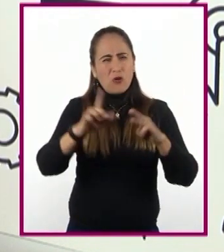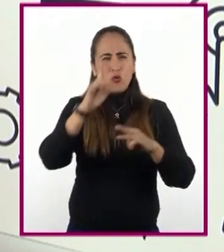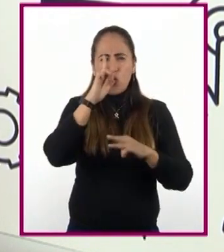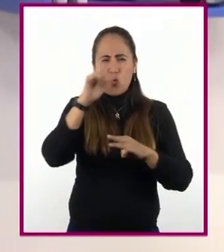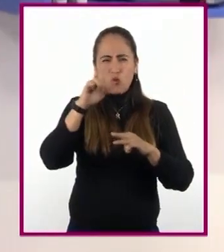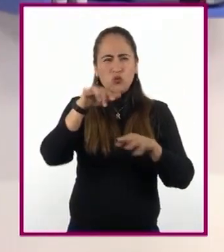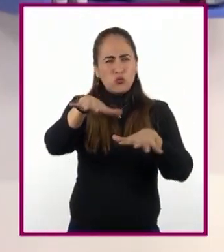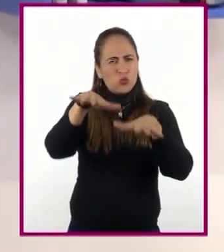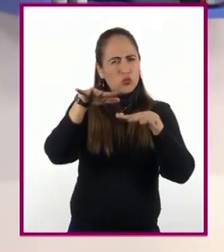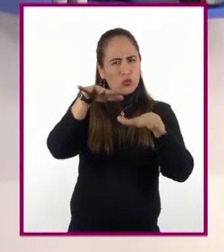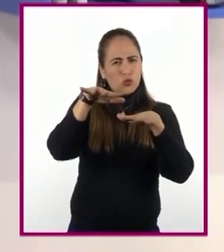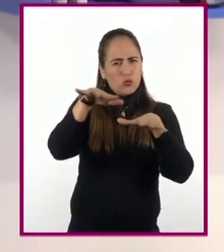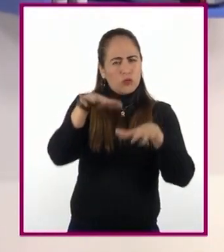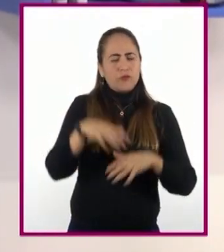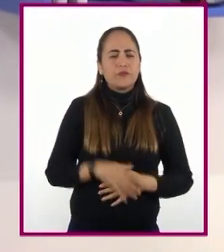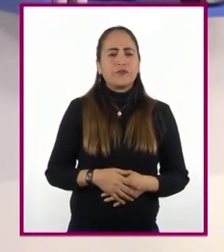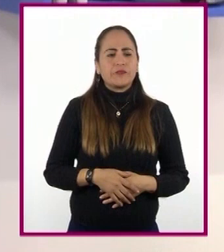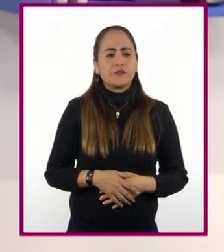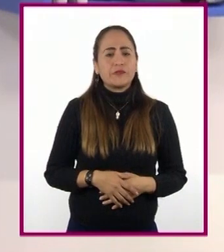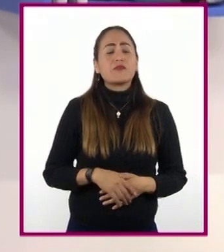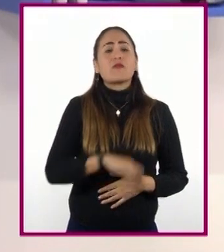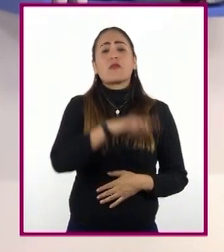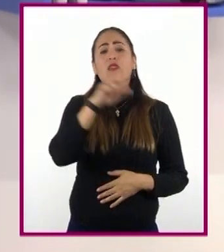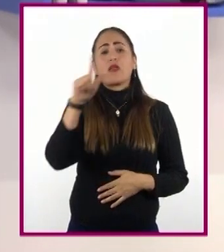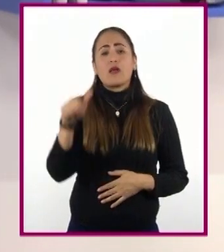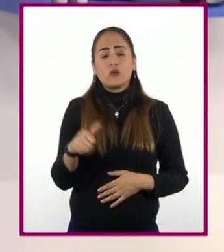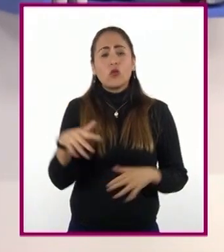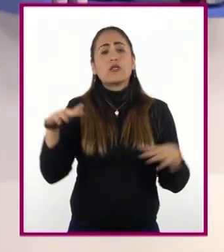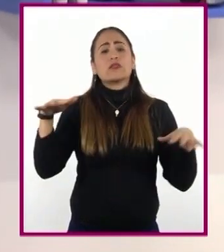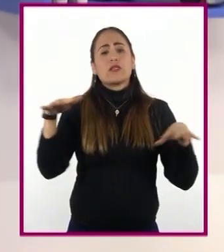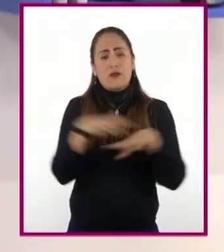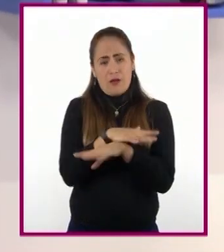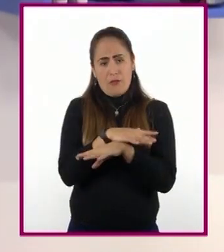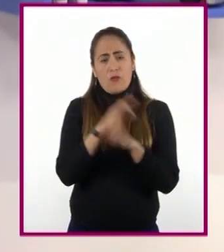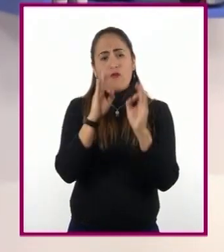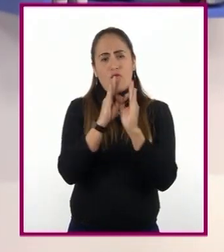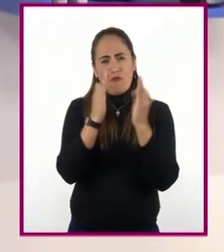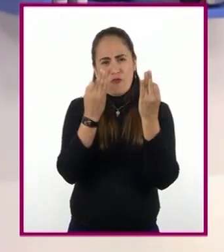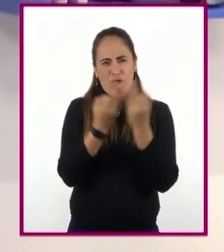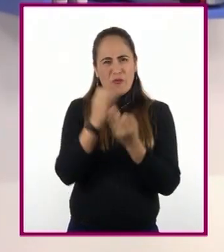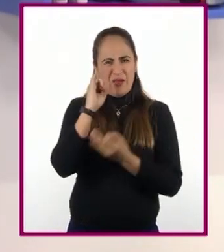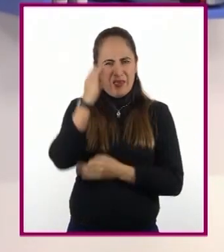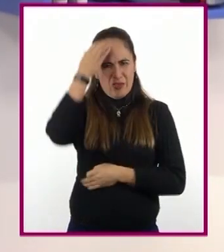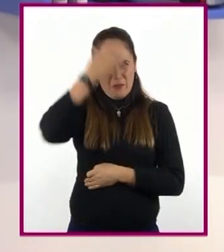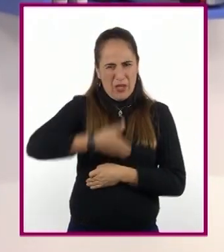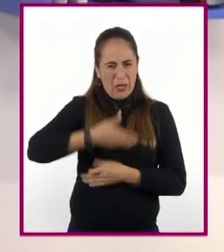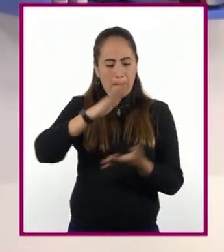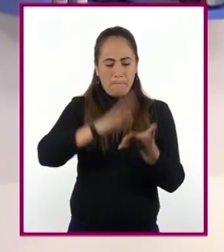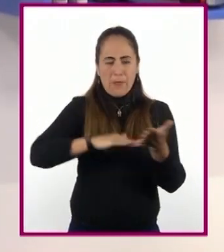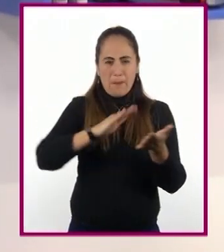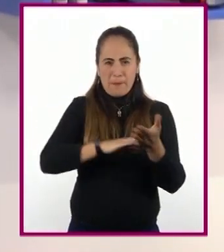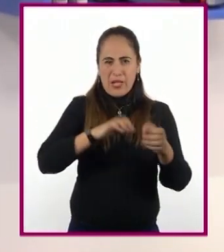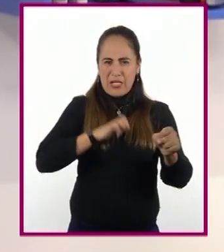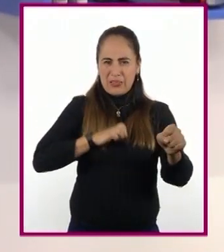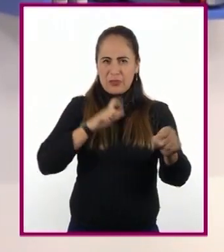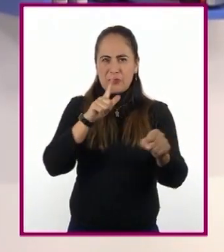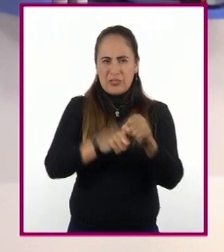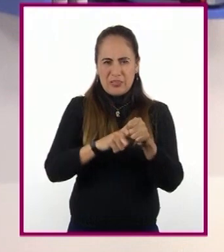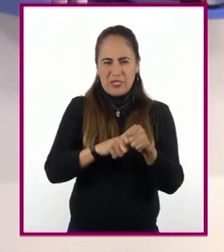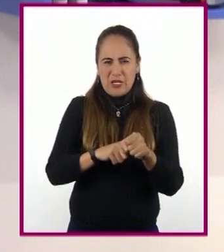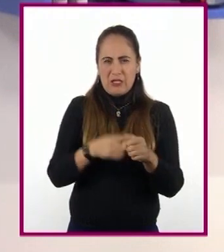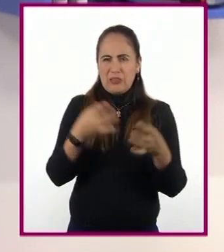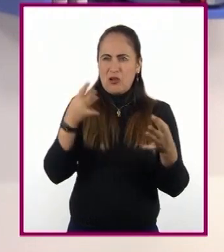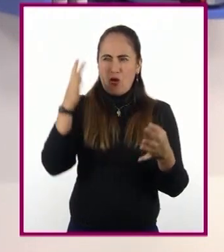sol. Después se empleó un método para la obtención de imágenes directamente en papel especial, que es